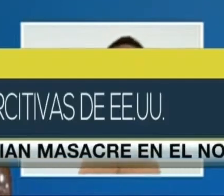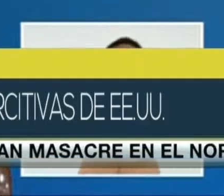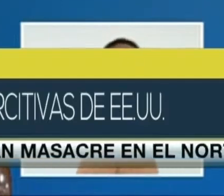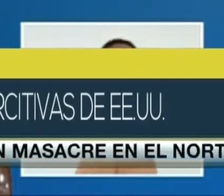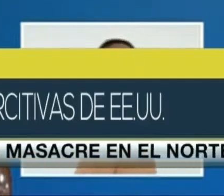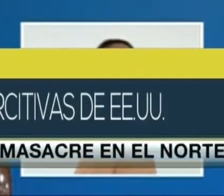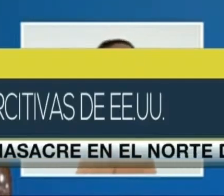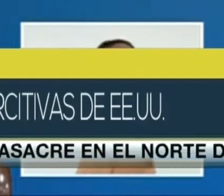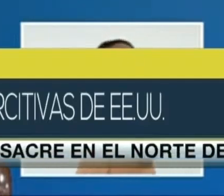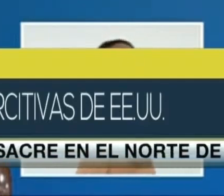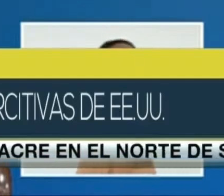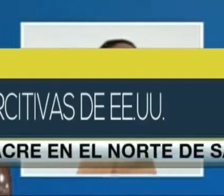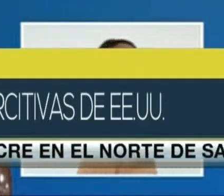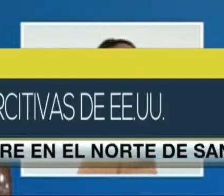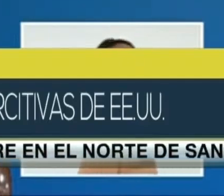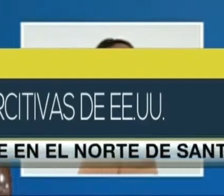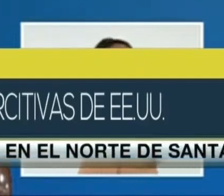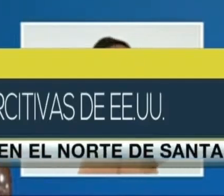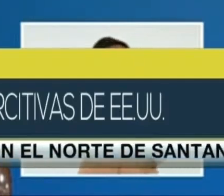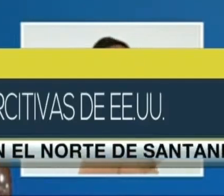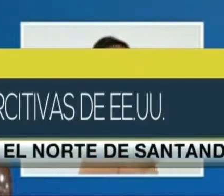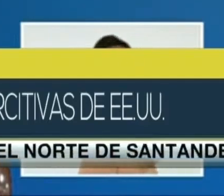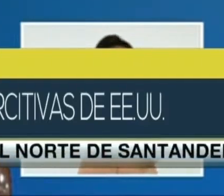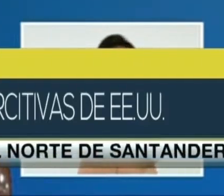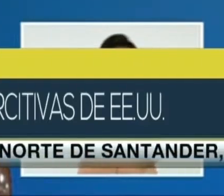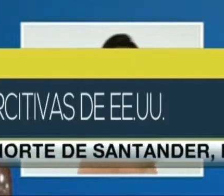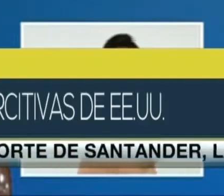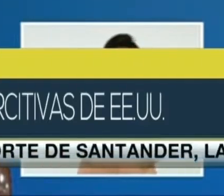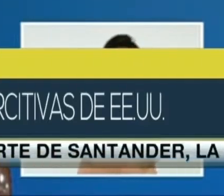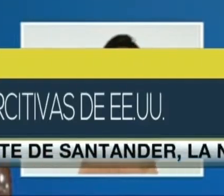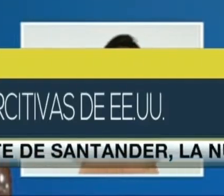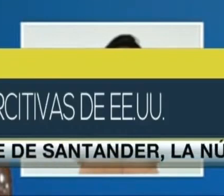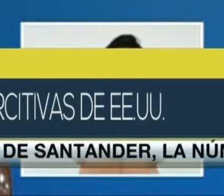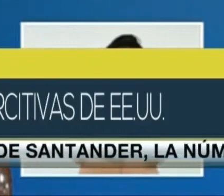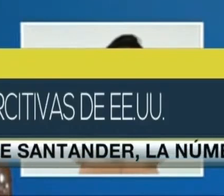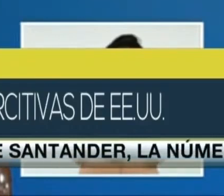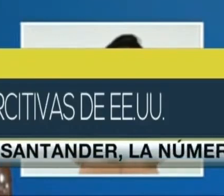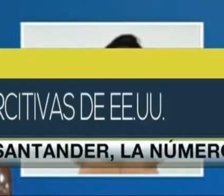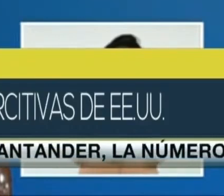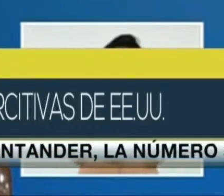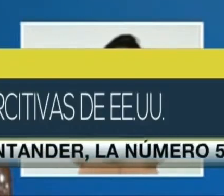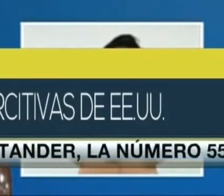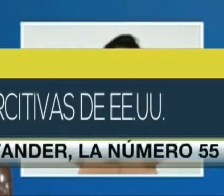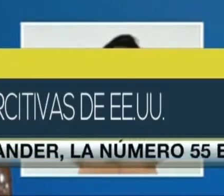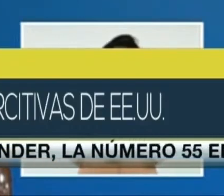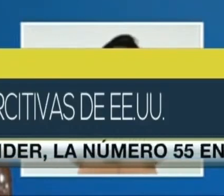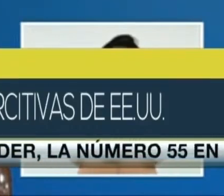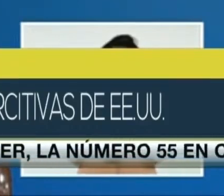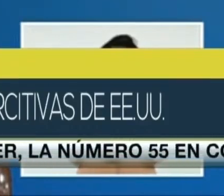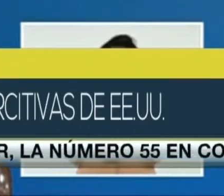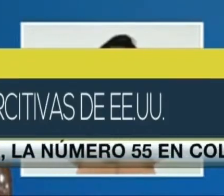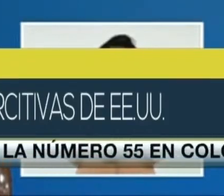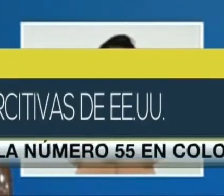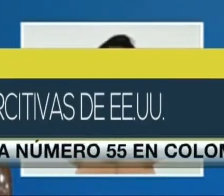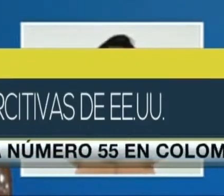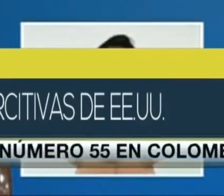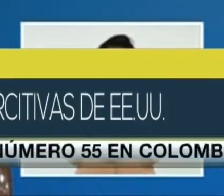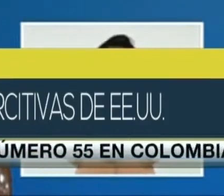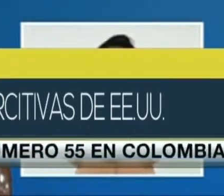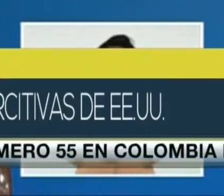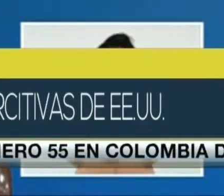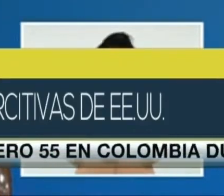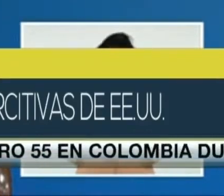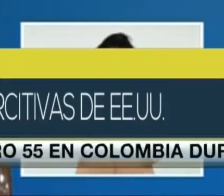opinión y declarado que Cuba es una prioridad